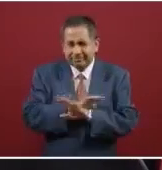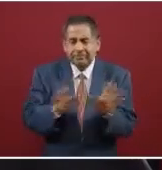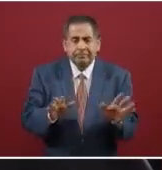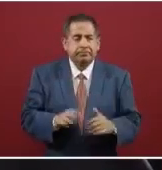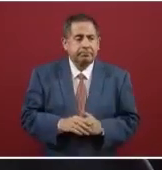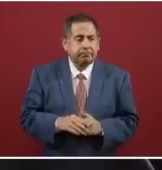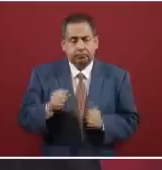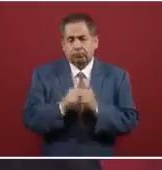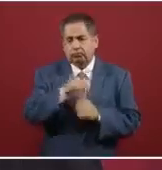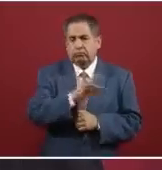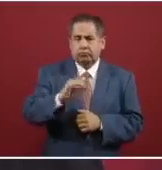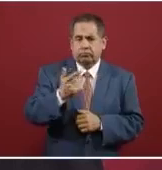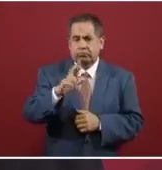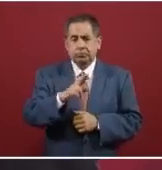fiscal,